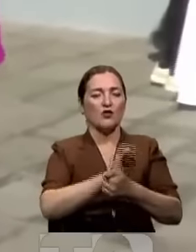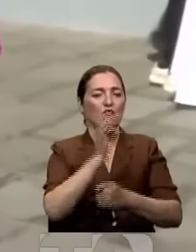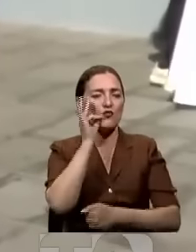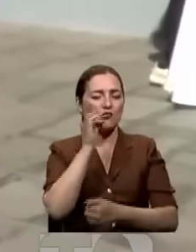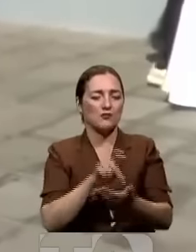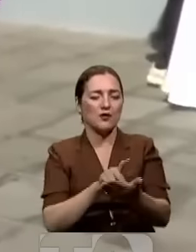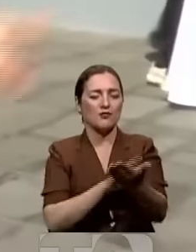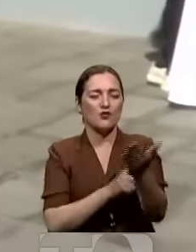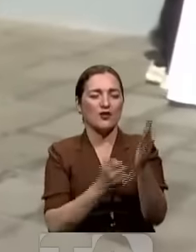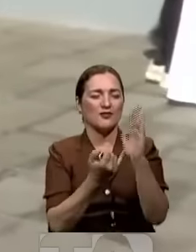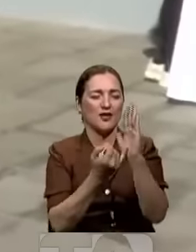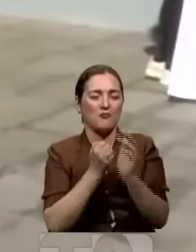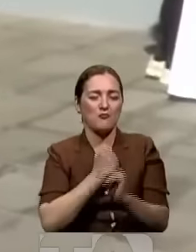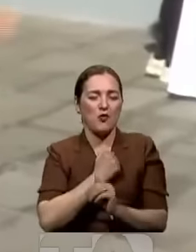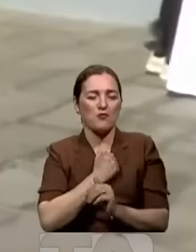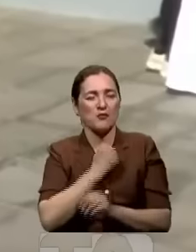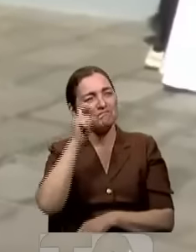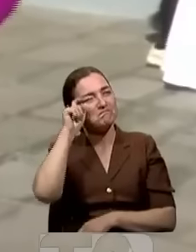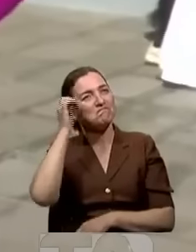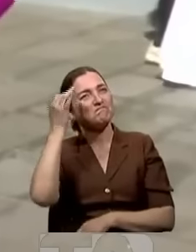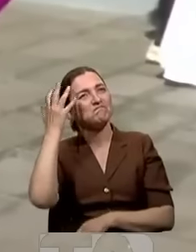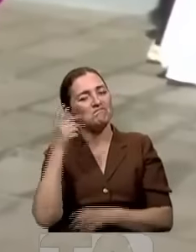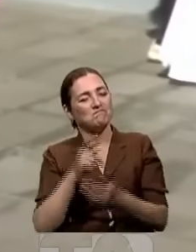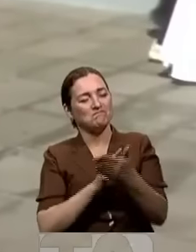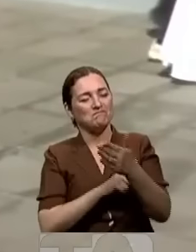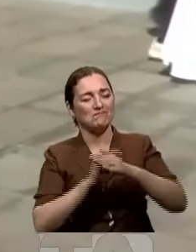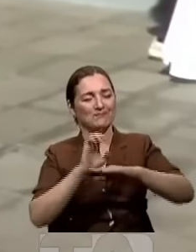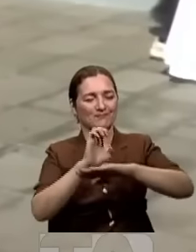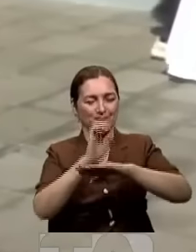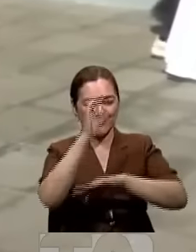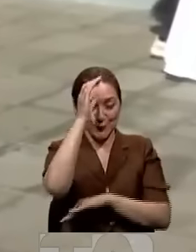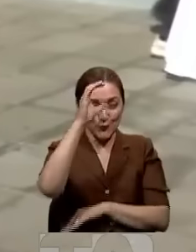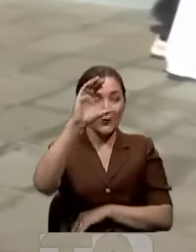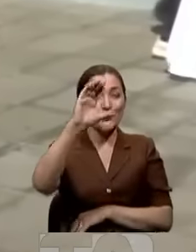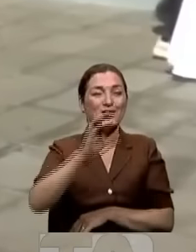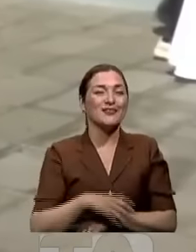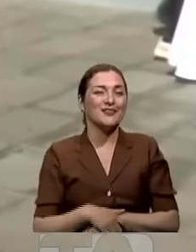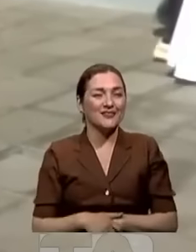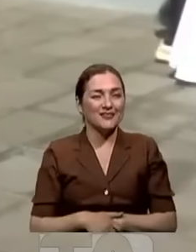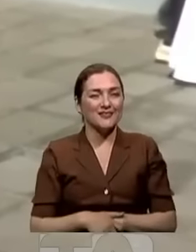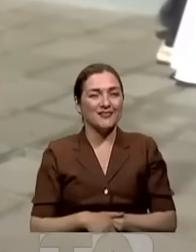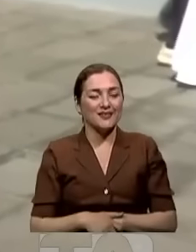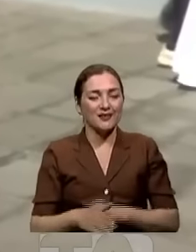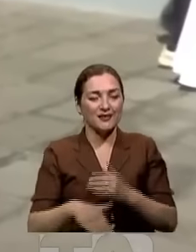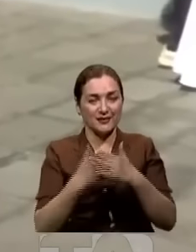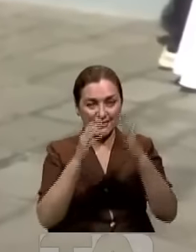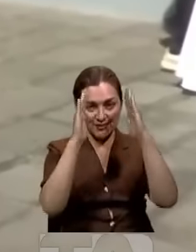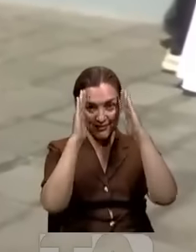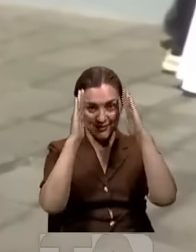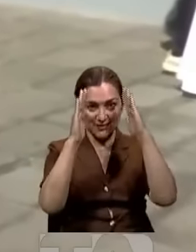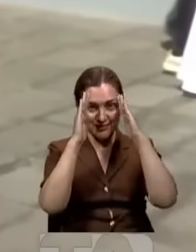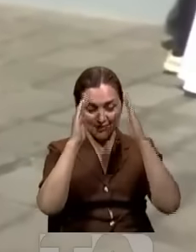Muy tradicionales. Qué mejor evocar este tema de las tradiciones de nuestra cultura. Bueno, estamos súper atentos a todos esos apuntes, de esas anotaciones de